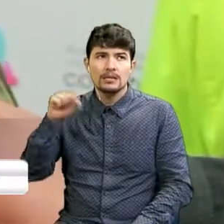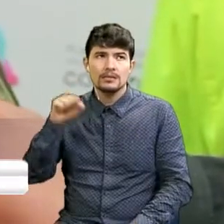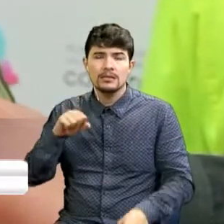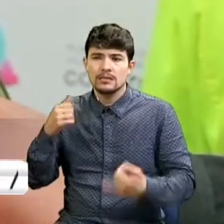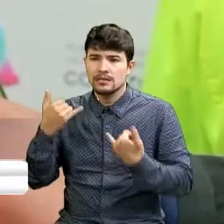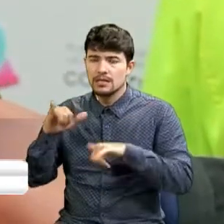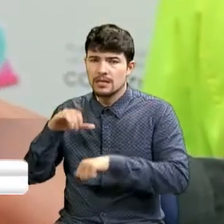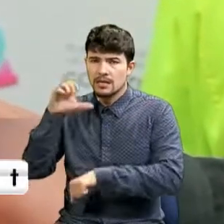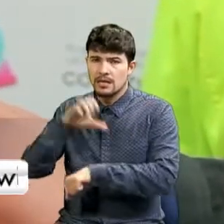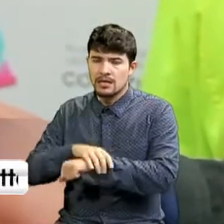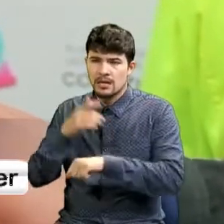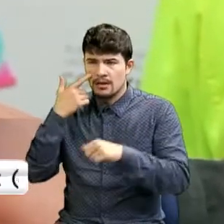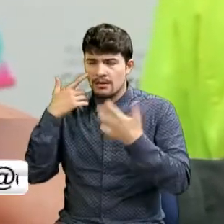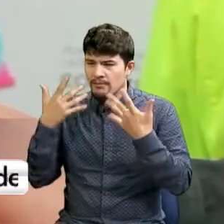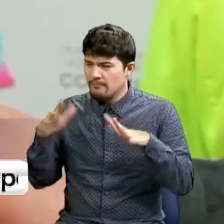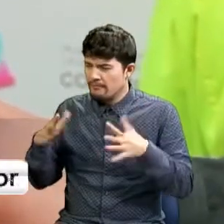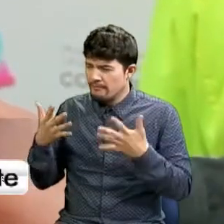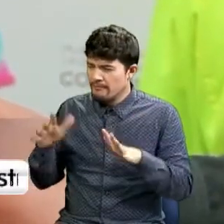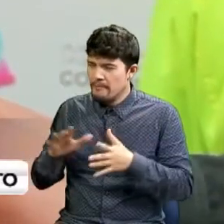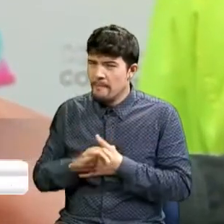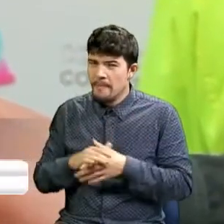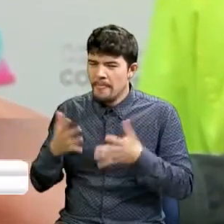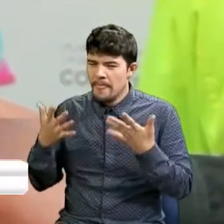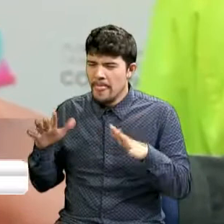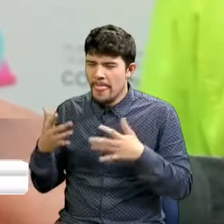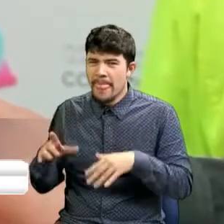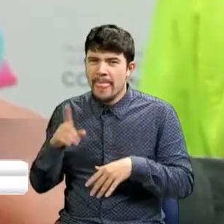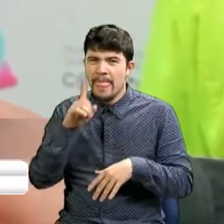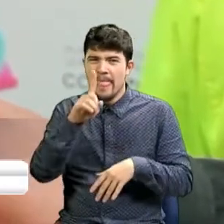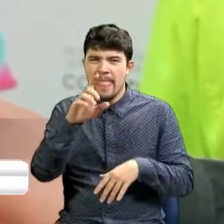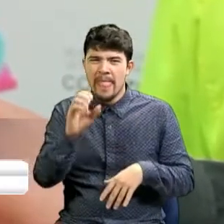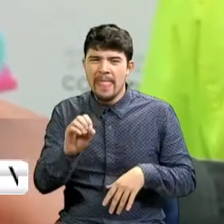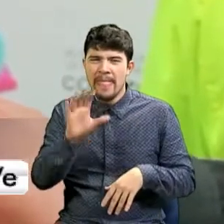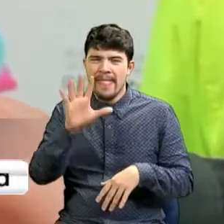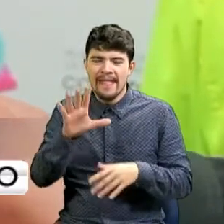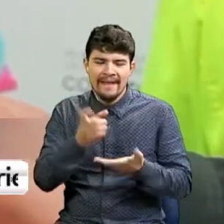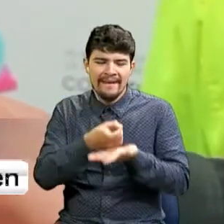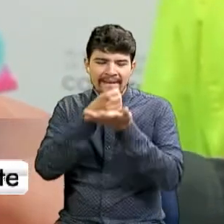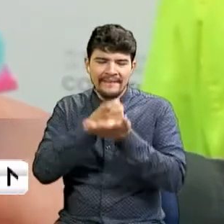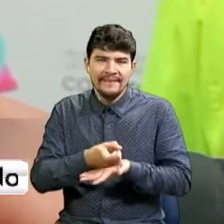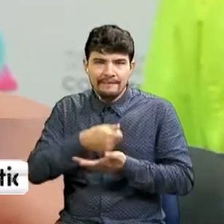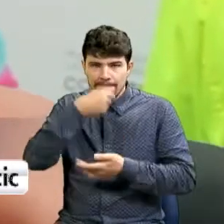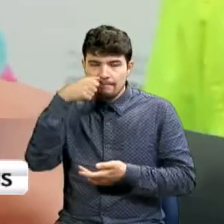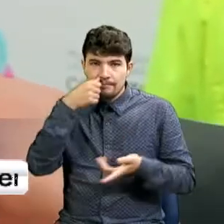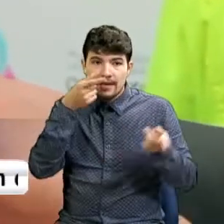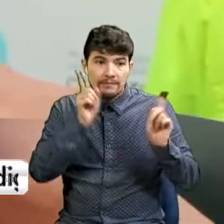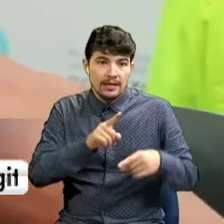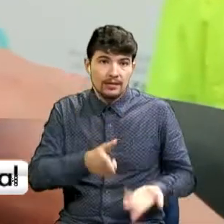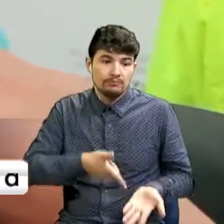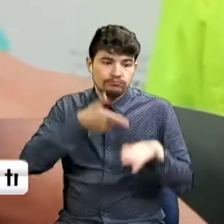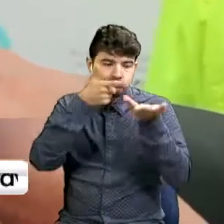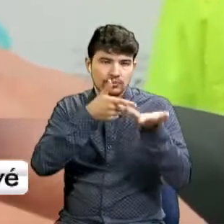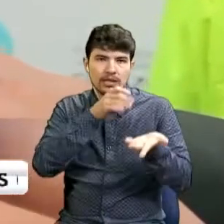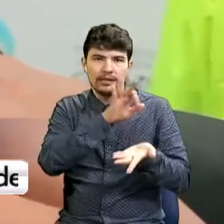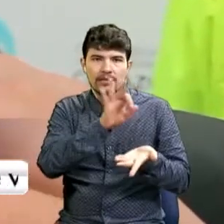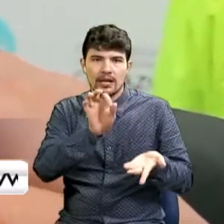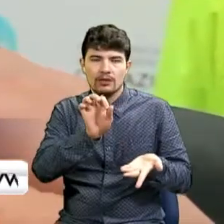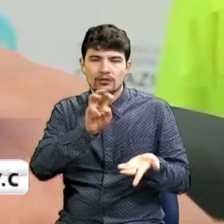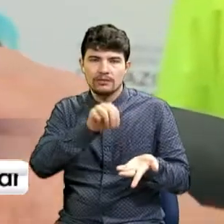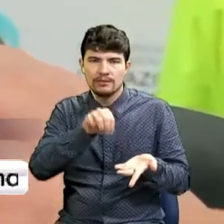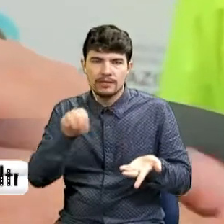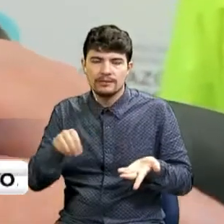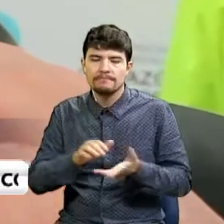incautan aproximadamente 105 gramos de cocaína, se logra la incautación de un arma de fuego calibre 38, un